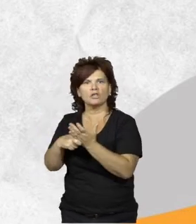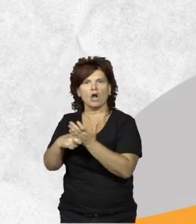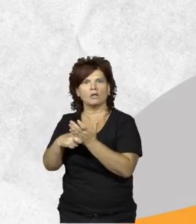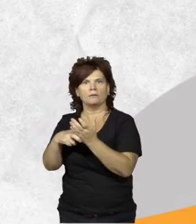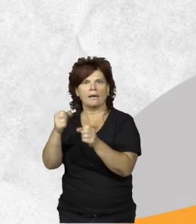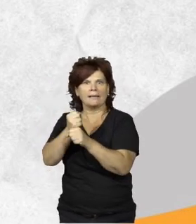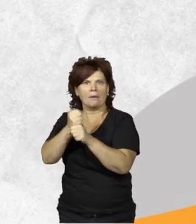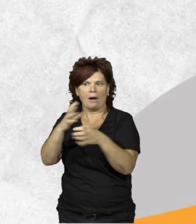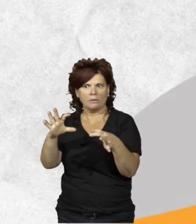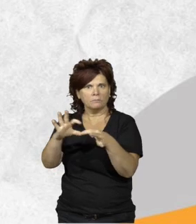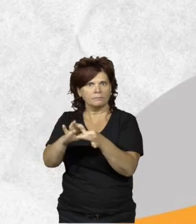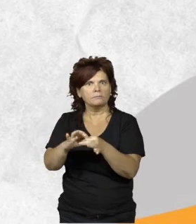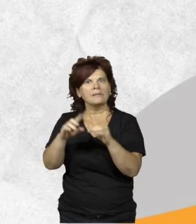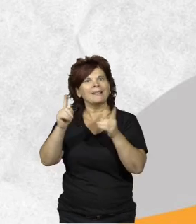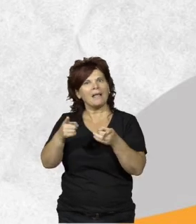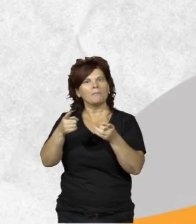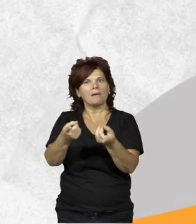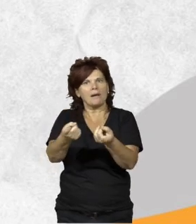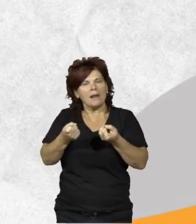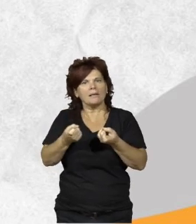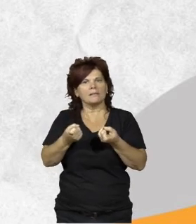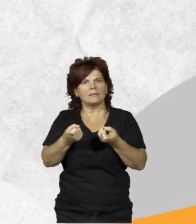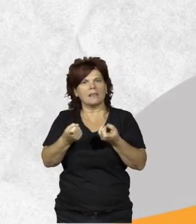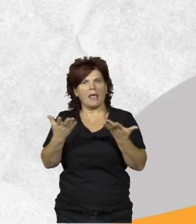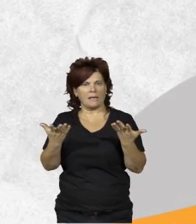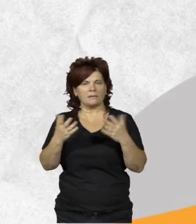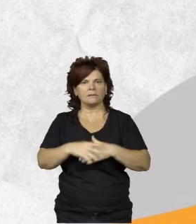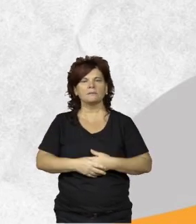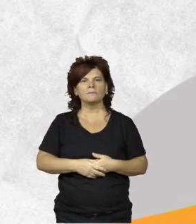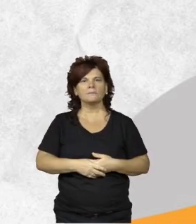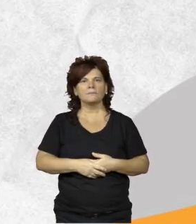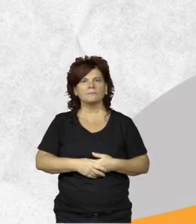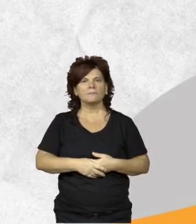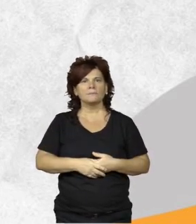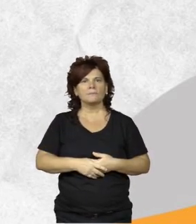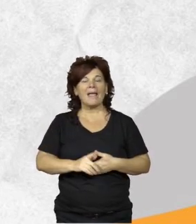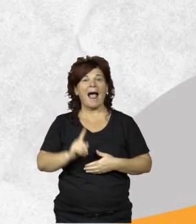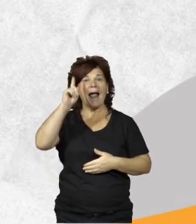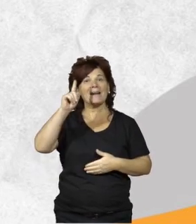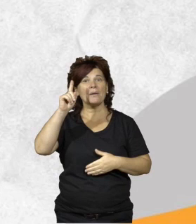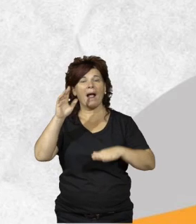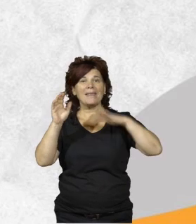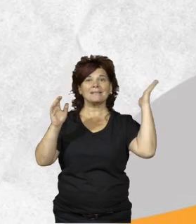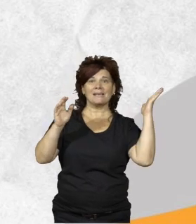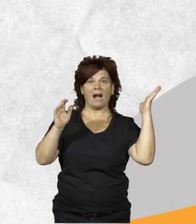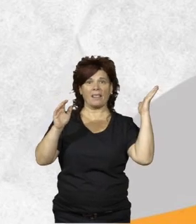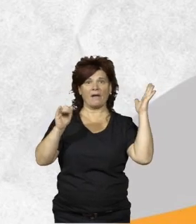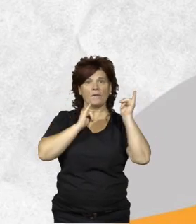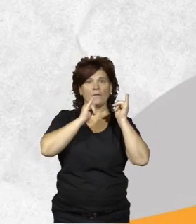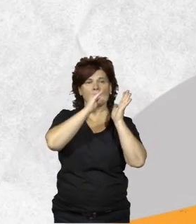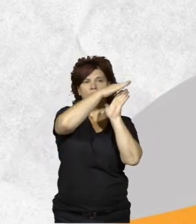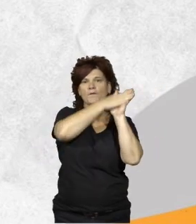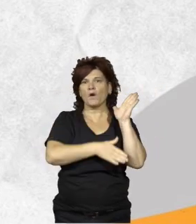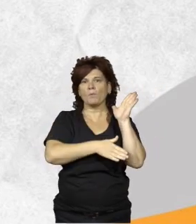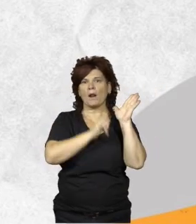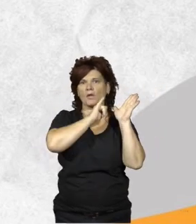se realiza y los requerimientos en caso de ser necesario. El de arriba a la izquierda son un formulario de denuncia, que bueno, que